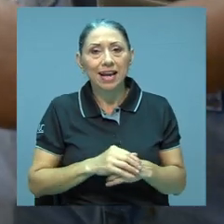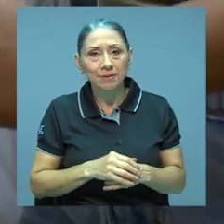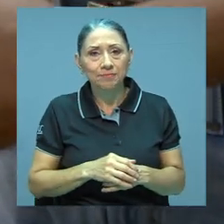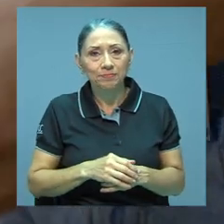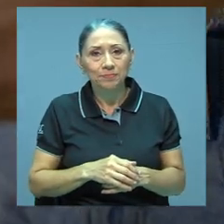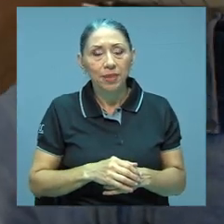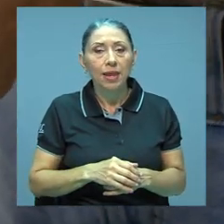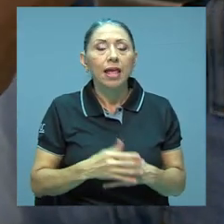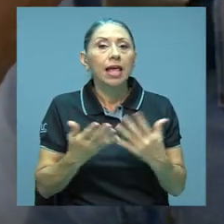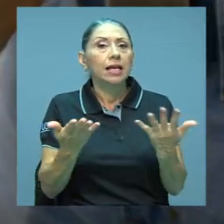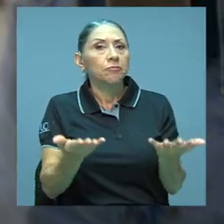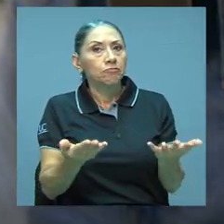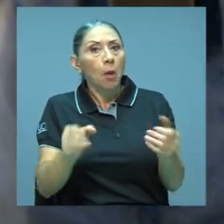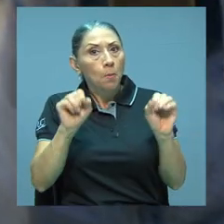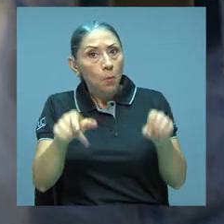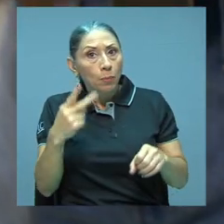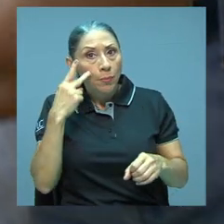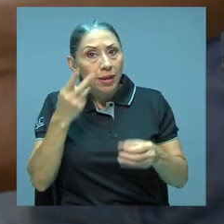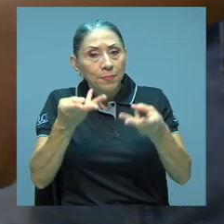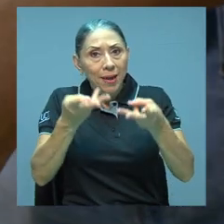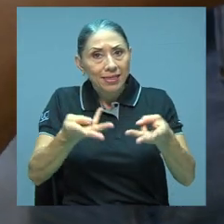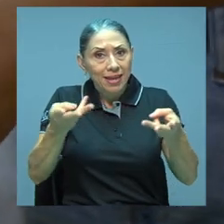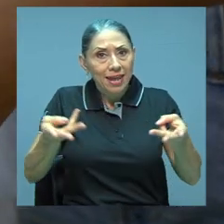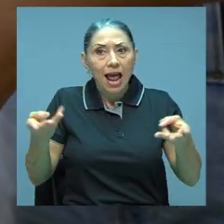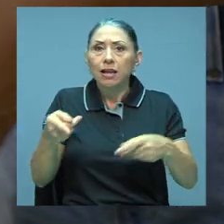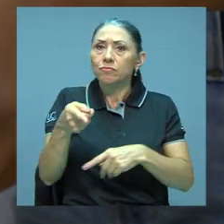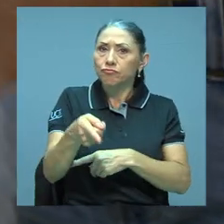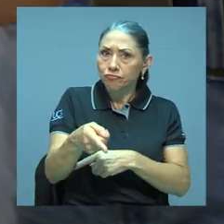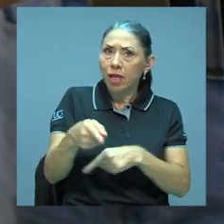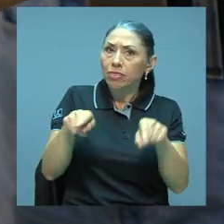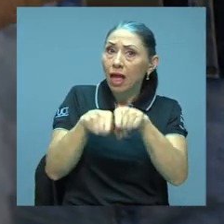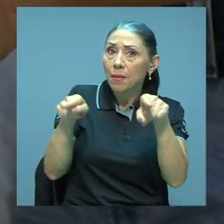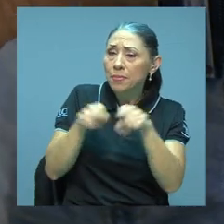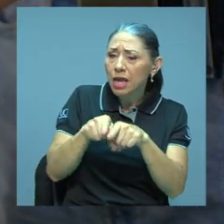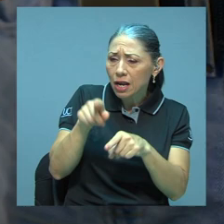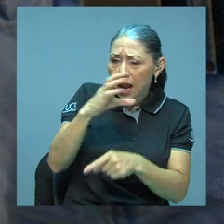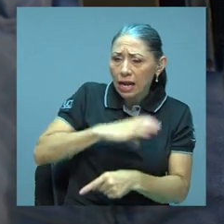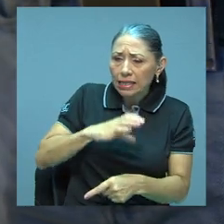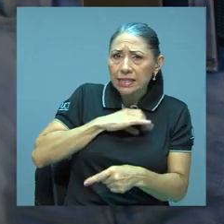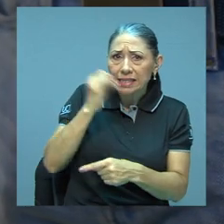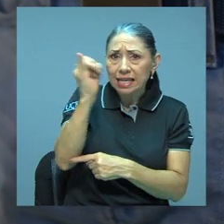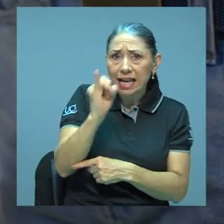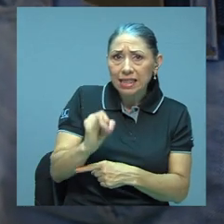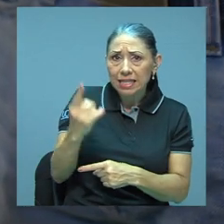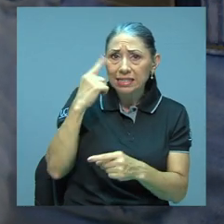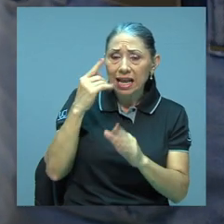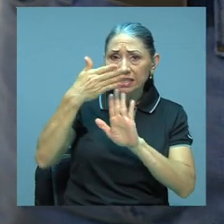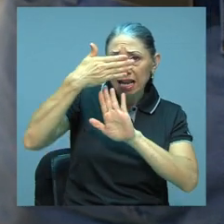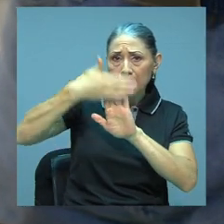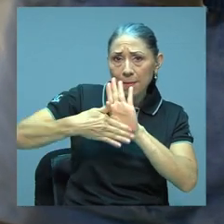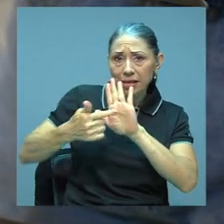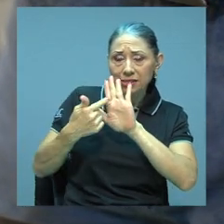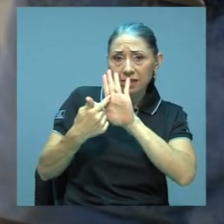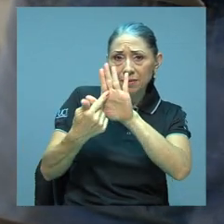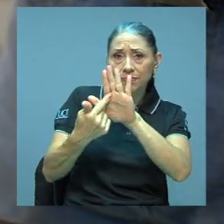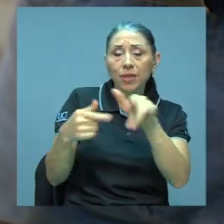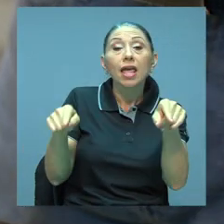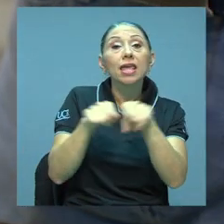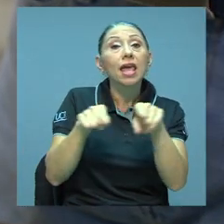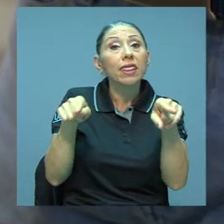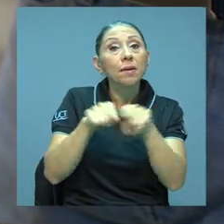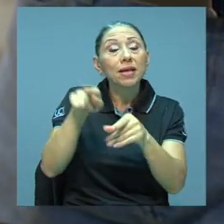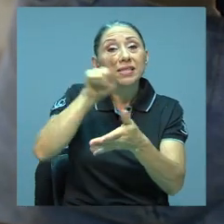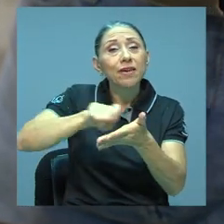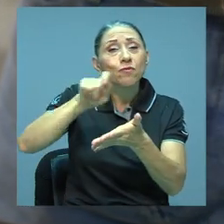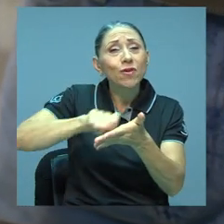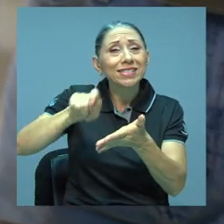Rica. Podemos rescatar el material con el que fue hecho y los detalles artísticos en el empaste, y además de